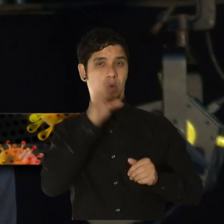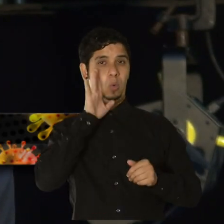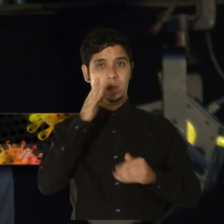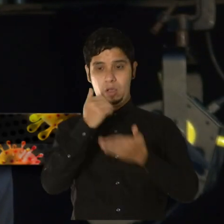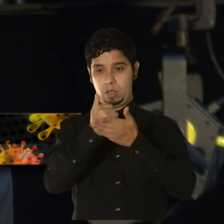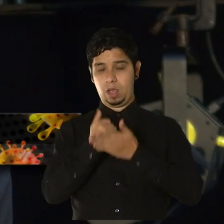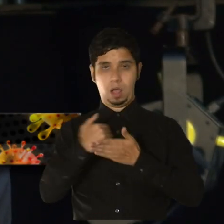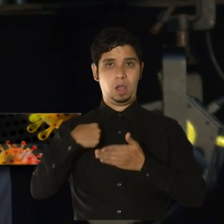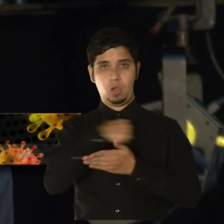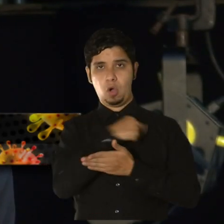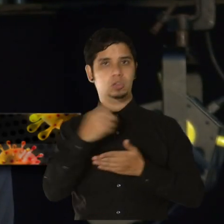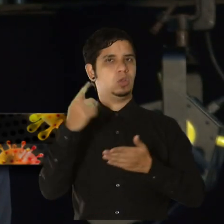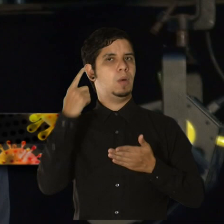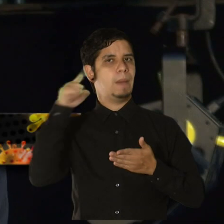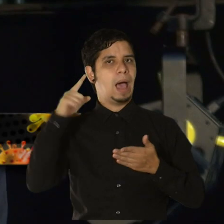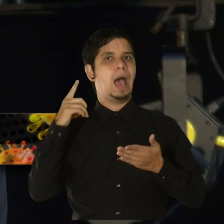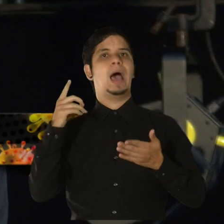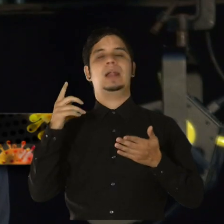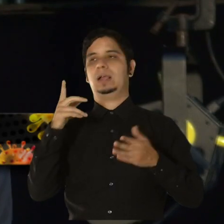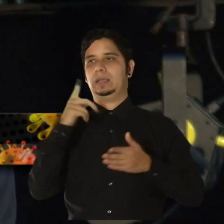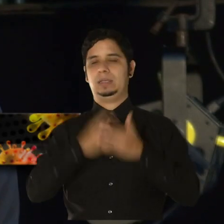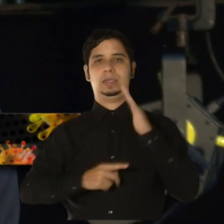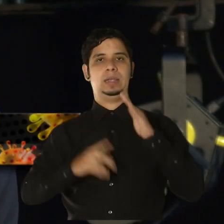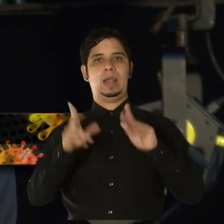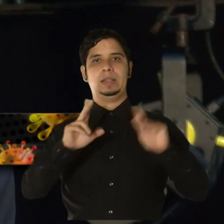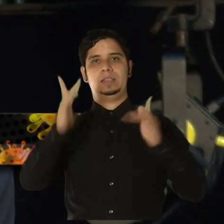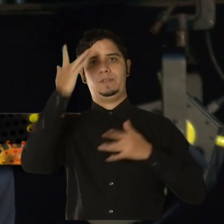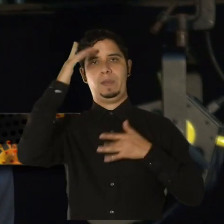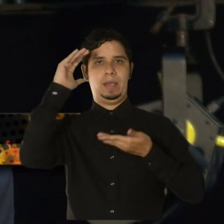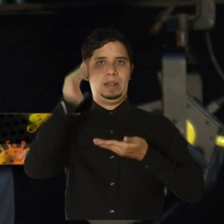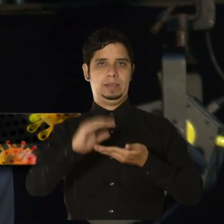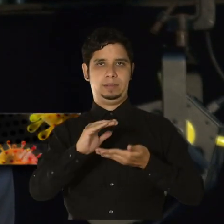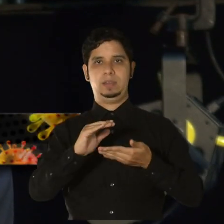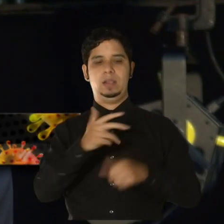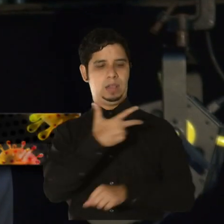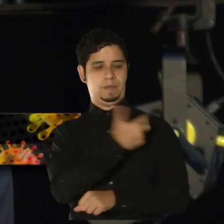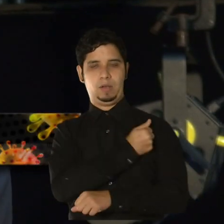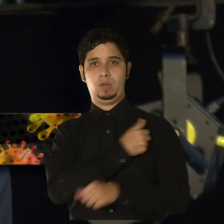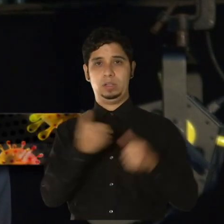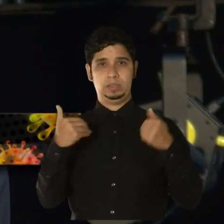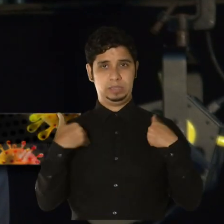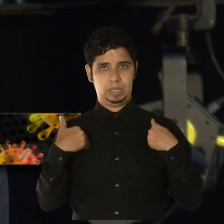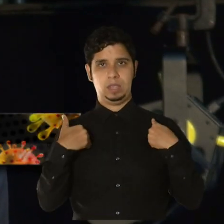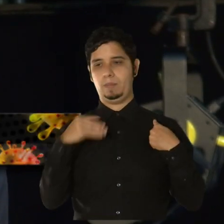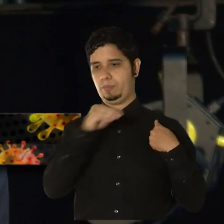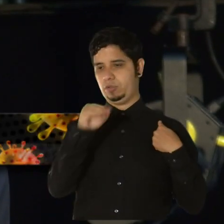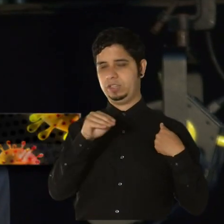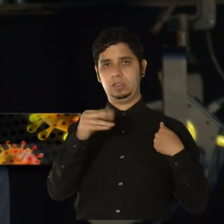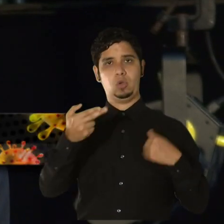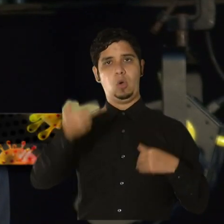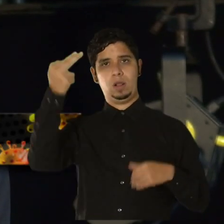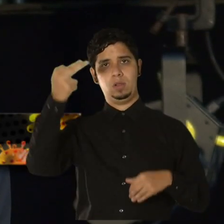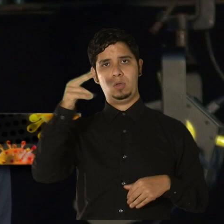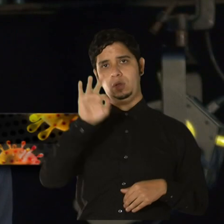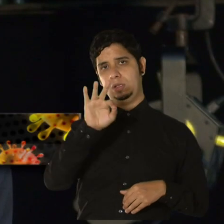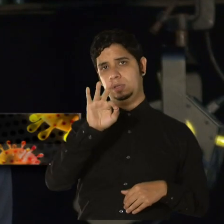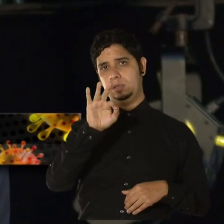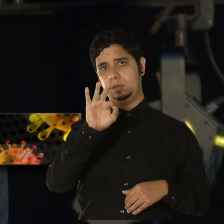mantener bajos números, a que no nos enfermemos. La vacuna tiene un porcentaje alto, de un